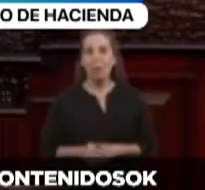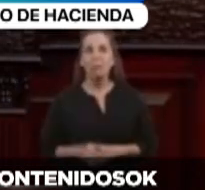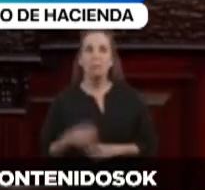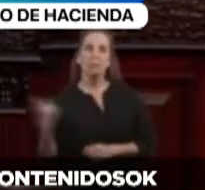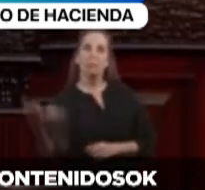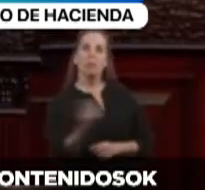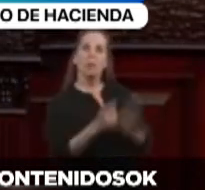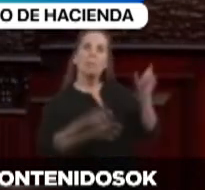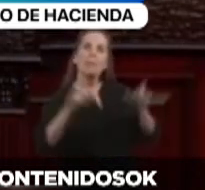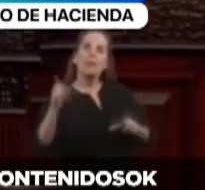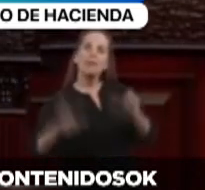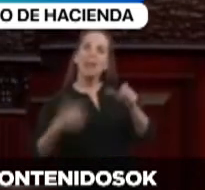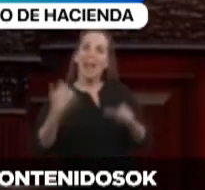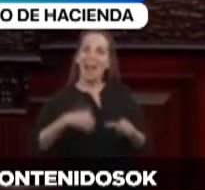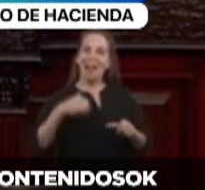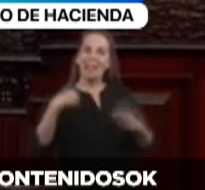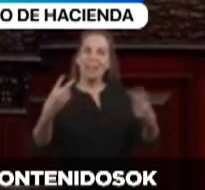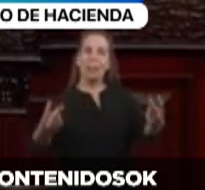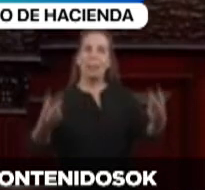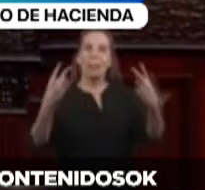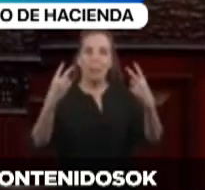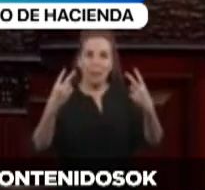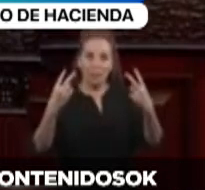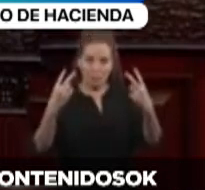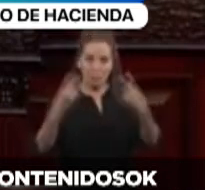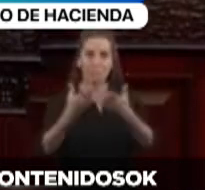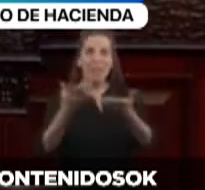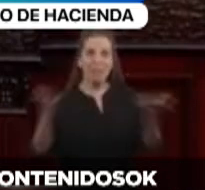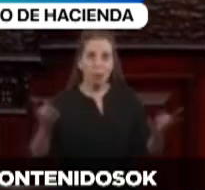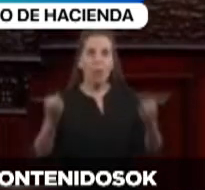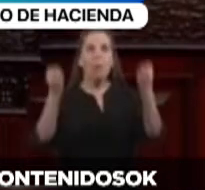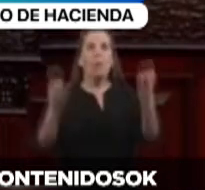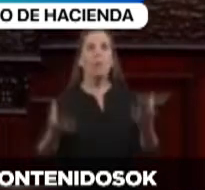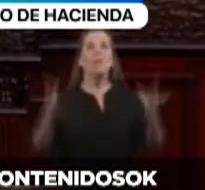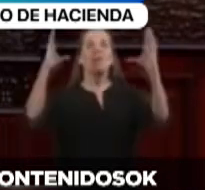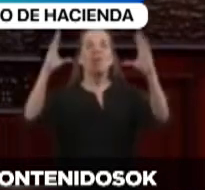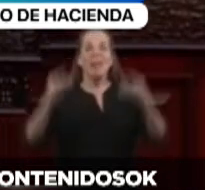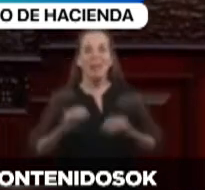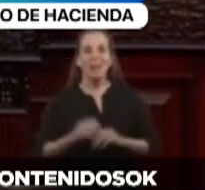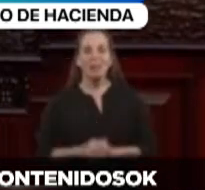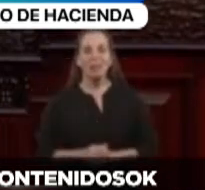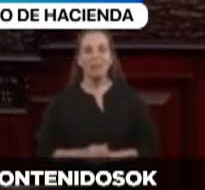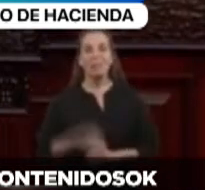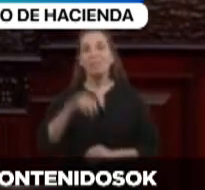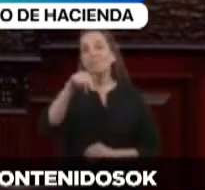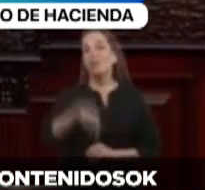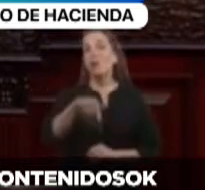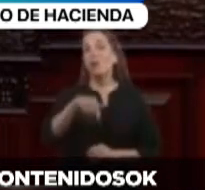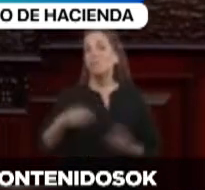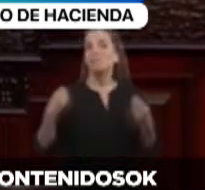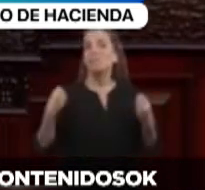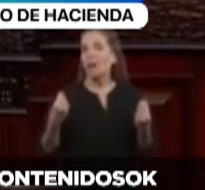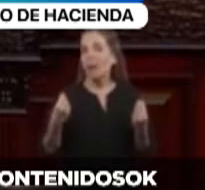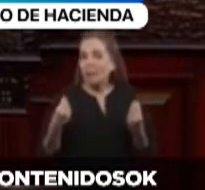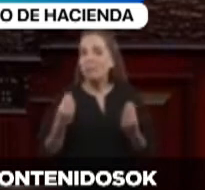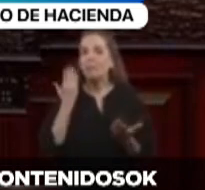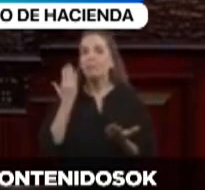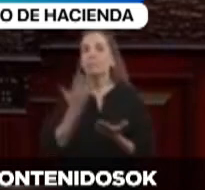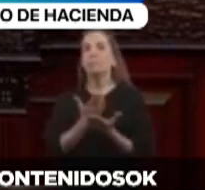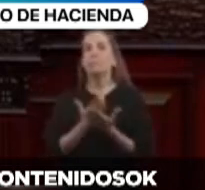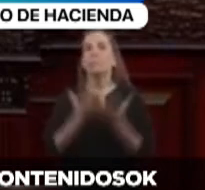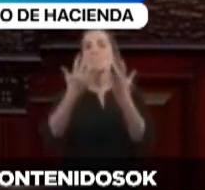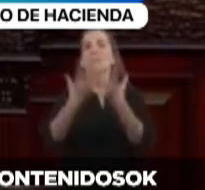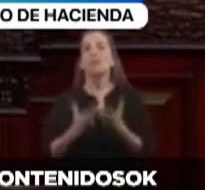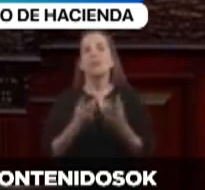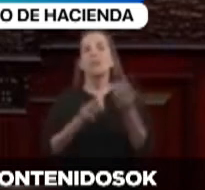el ministro Caputo, que las provincias han hecho ajustes y que bueno, que sin duda que nada, hoy creo que hay una